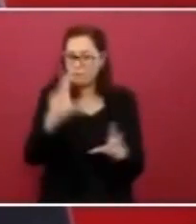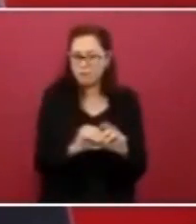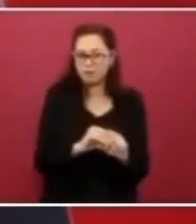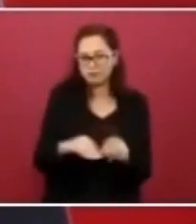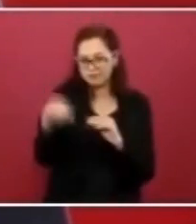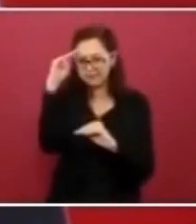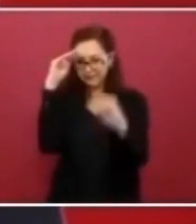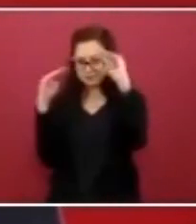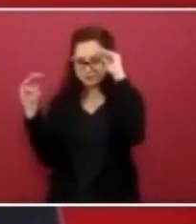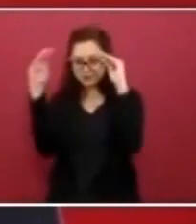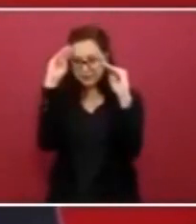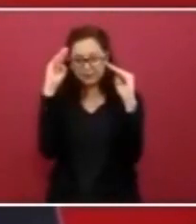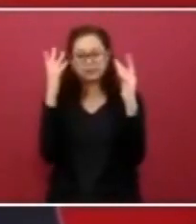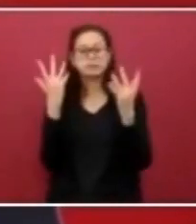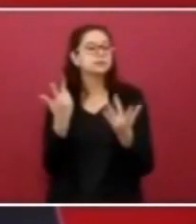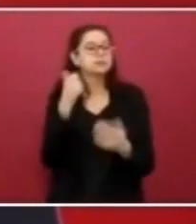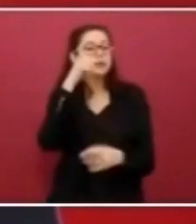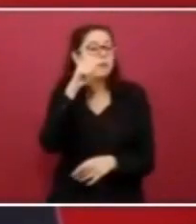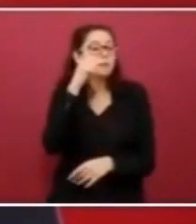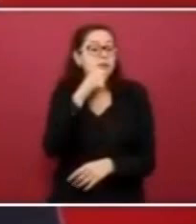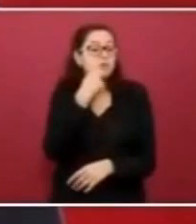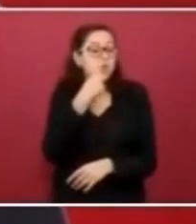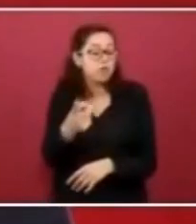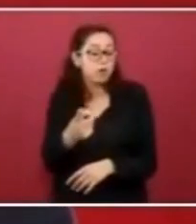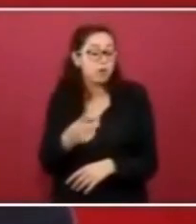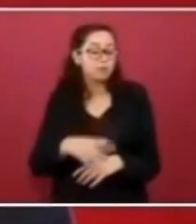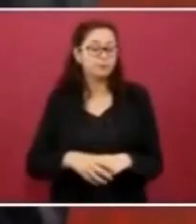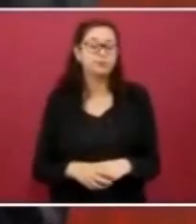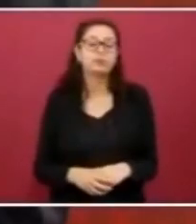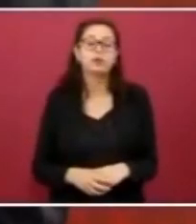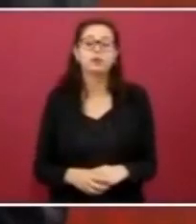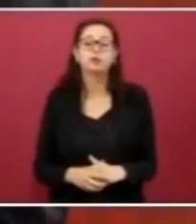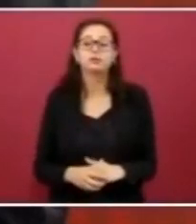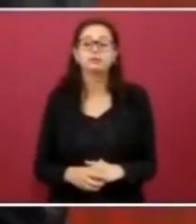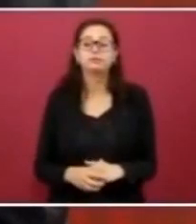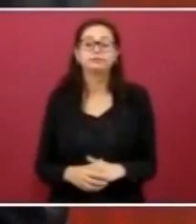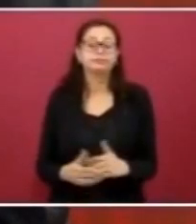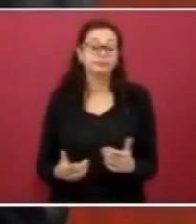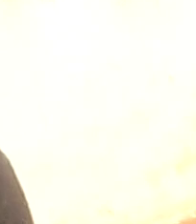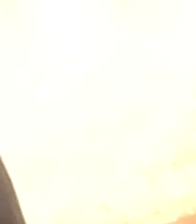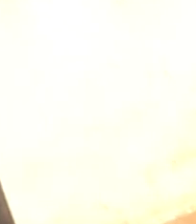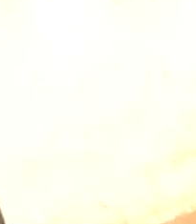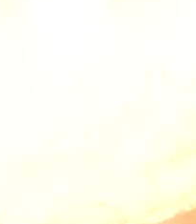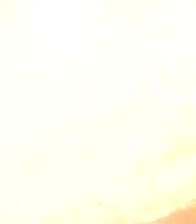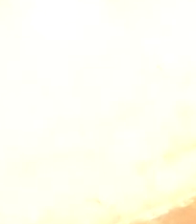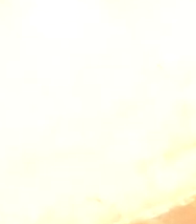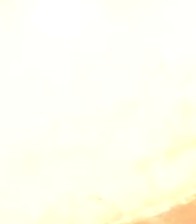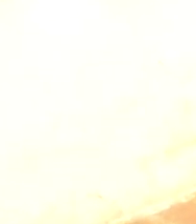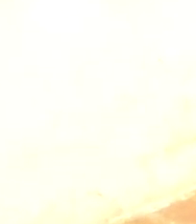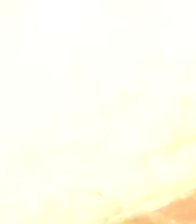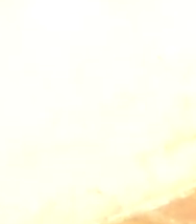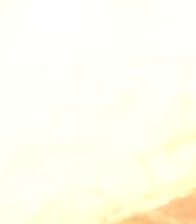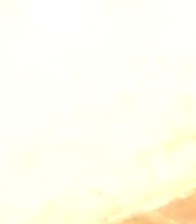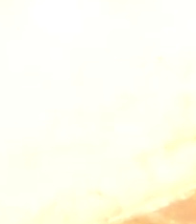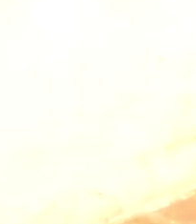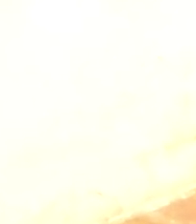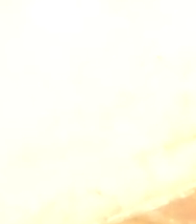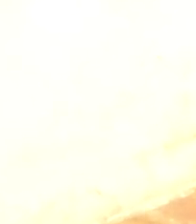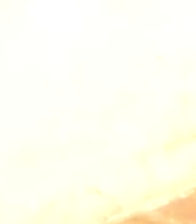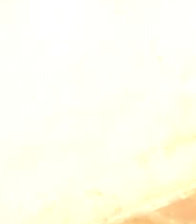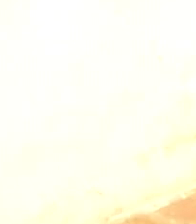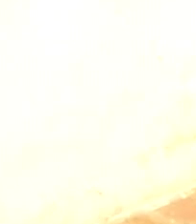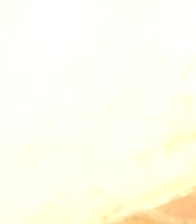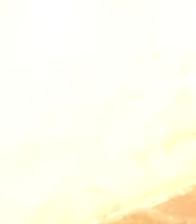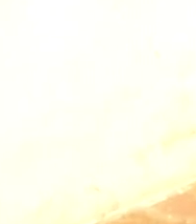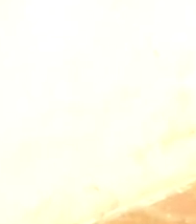ninguna otra en ninguna otra administración y tiene información de que vendrá también a piedras negras también tengo entendido que pronto va a ser